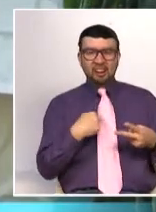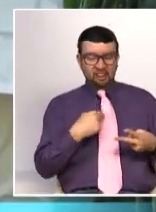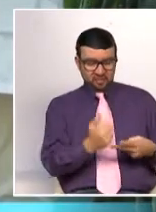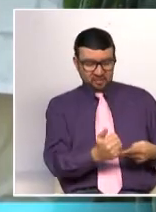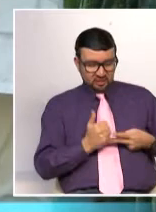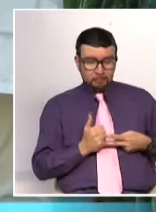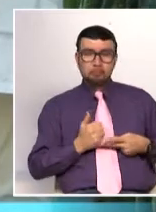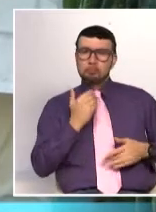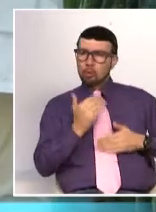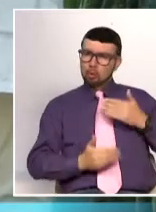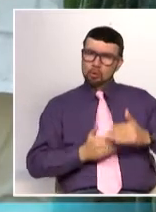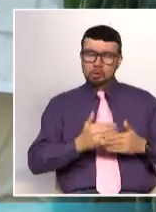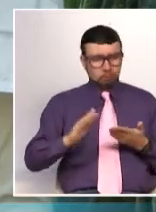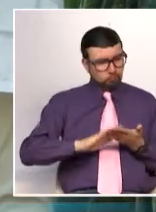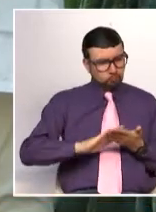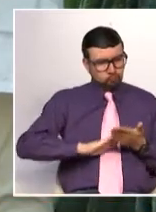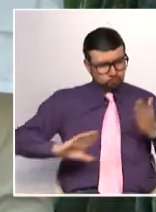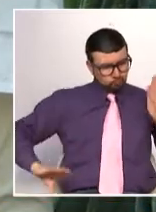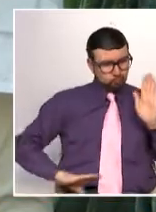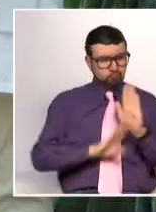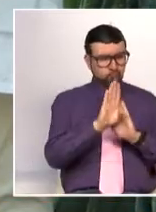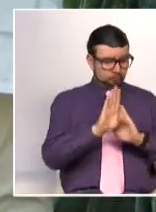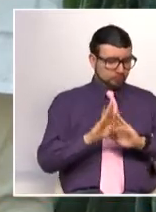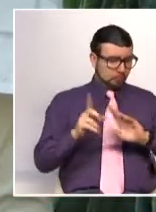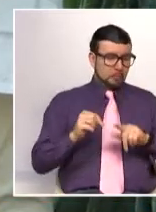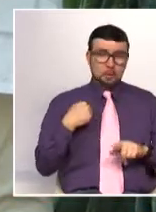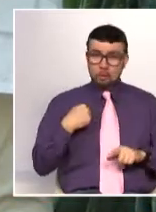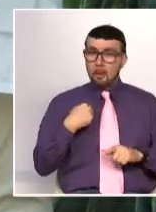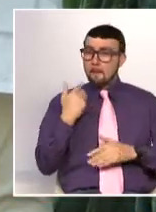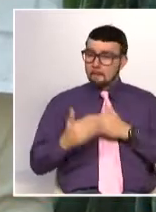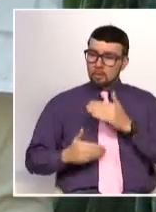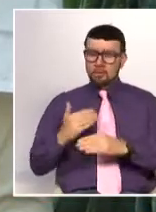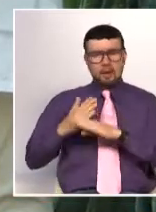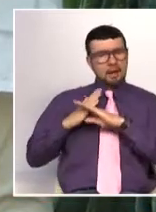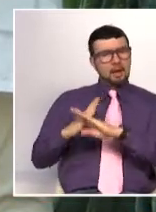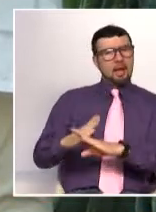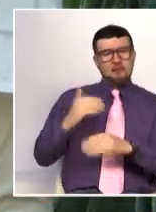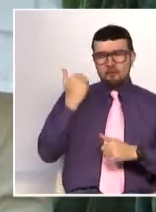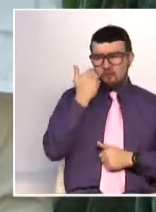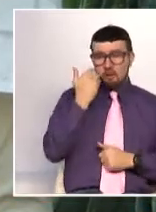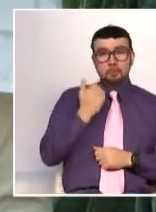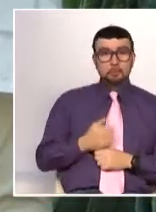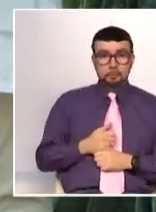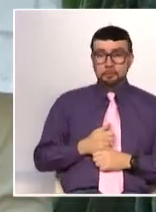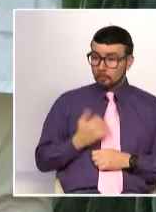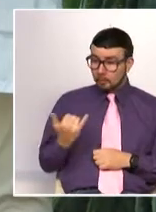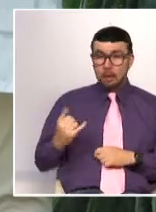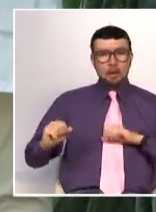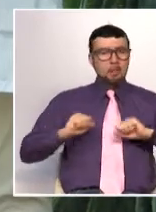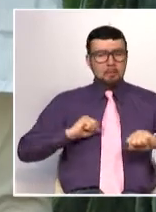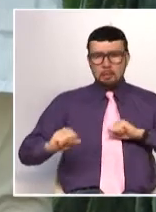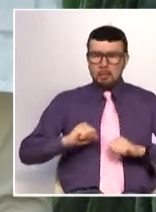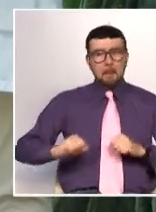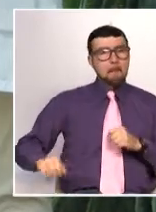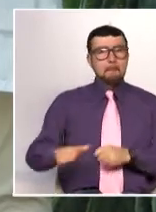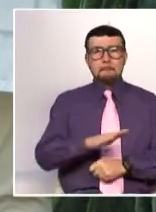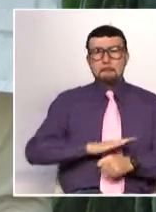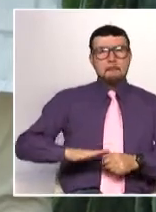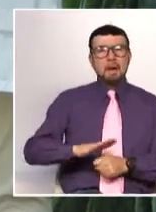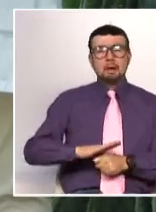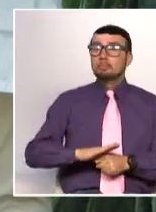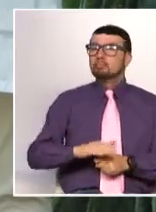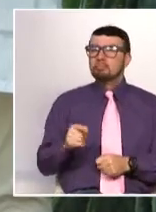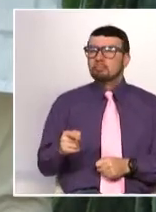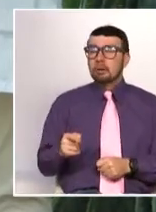proceso de sanación como el proceso de prevención de la enfermedad el ejercicio básico es una marcha de media